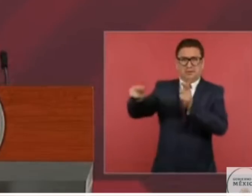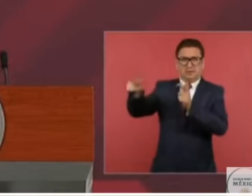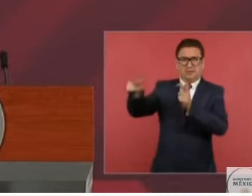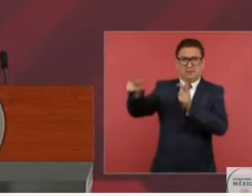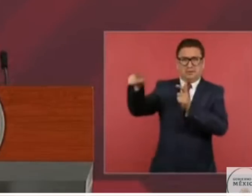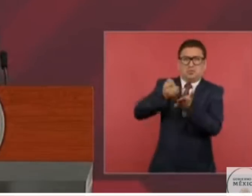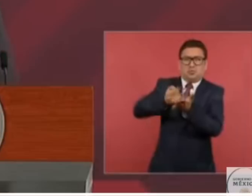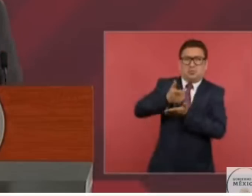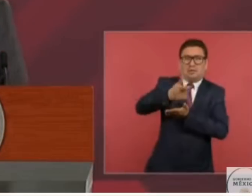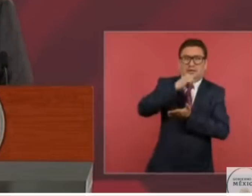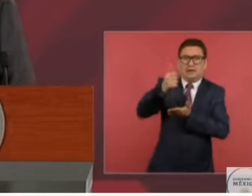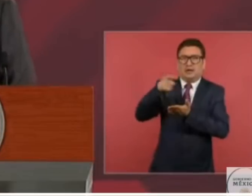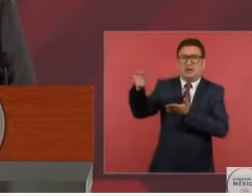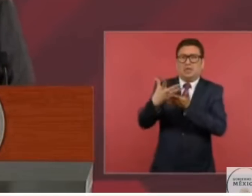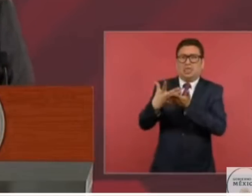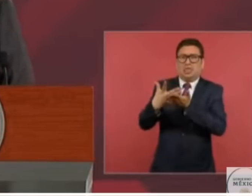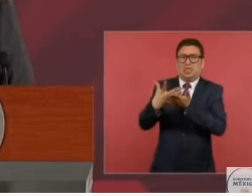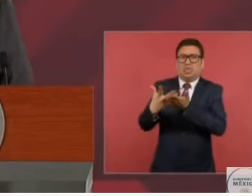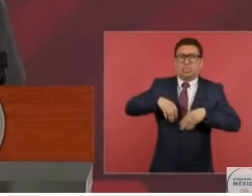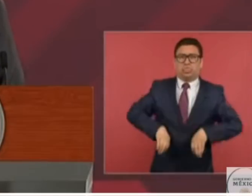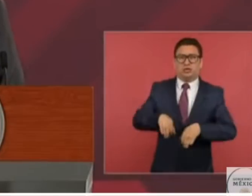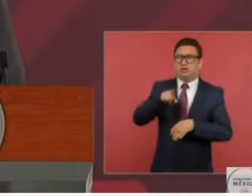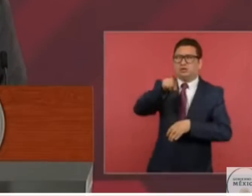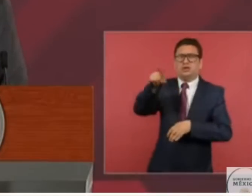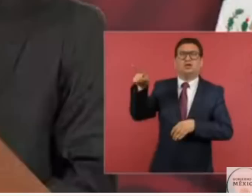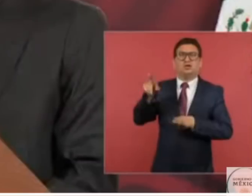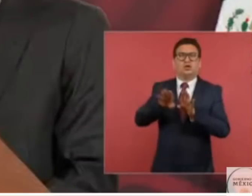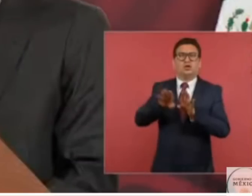ni siquiera perdían su respetabilidad.